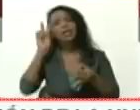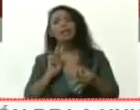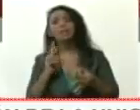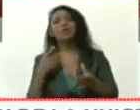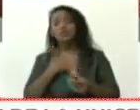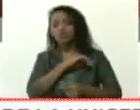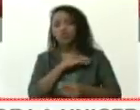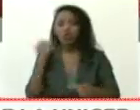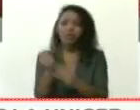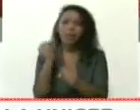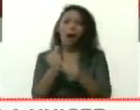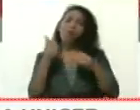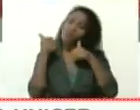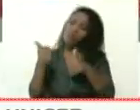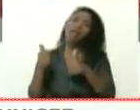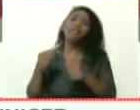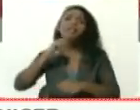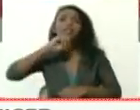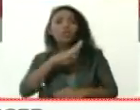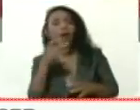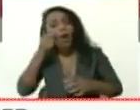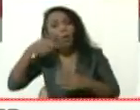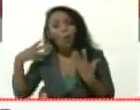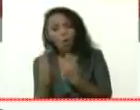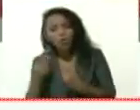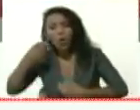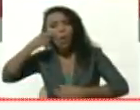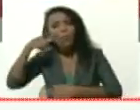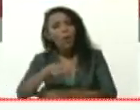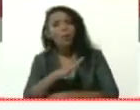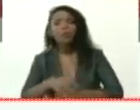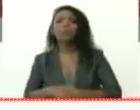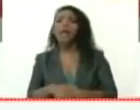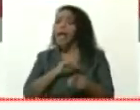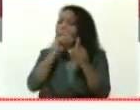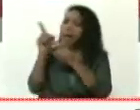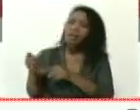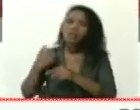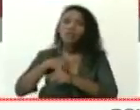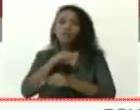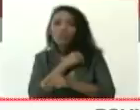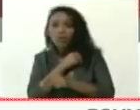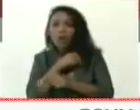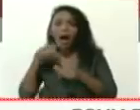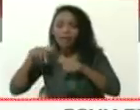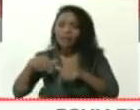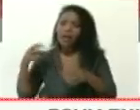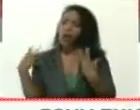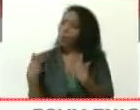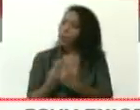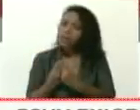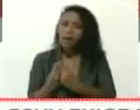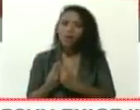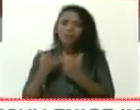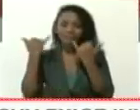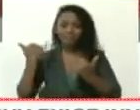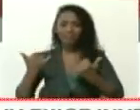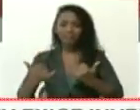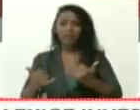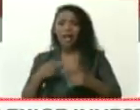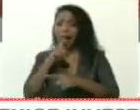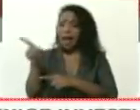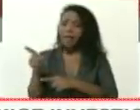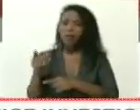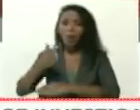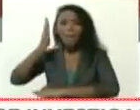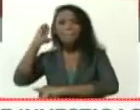el lado correcto de la historia y de los pueblos. Eso es lo que nos da cada vez que a los compañeros ya cuando sale esta cosa llamada